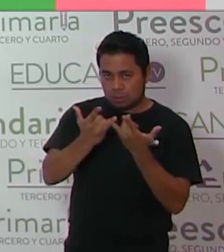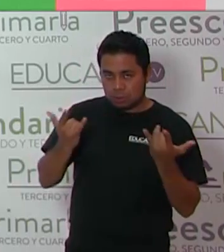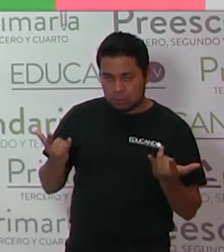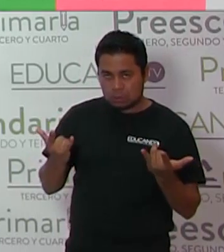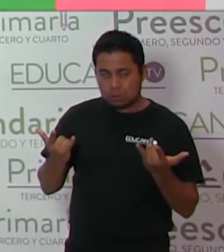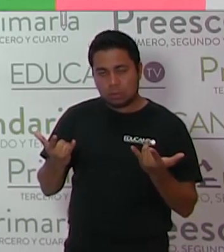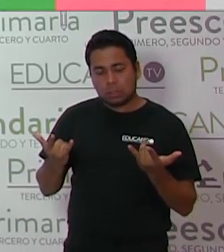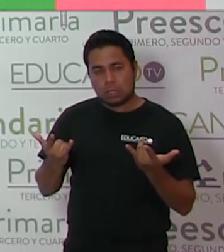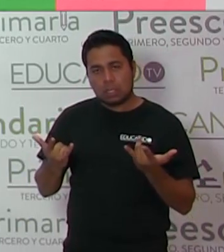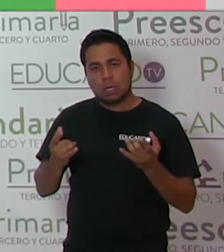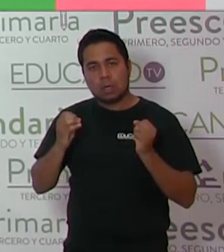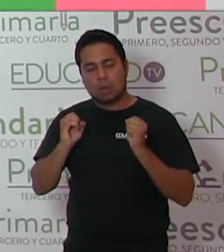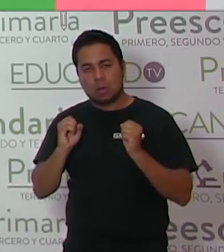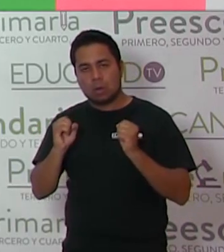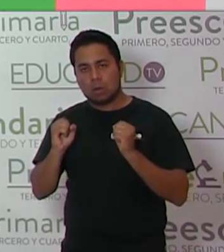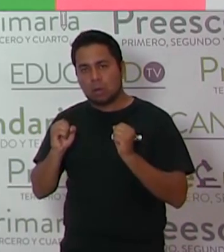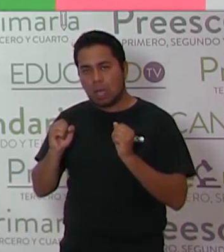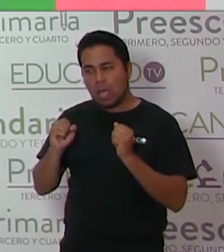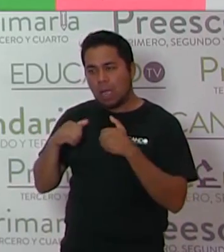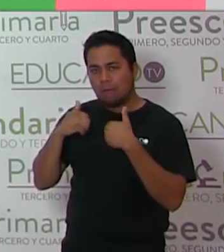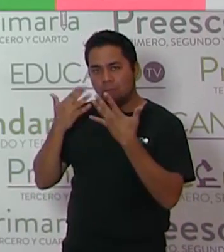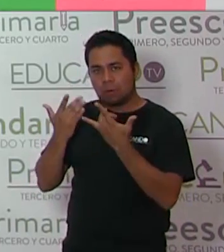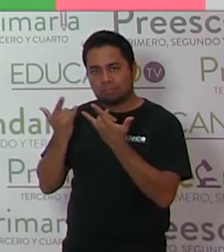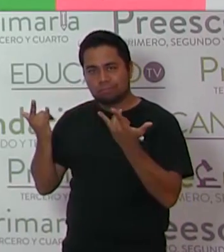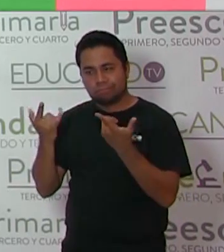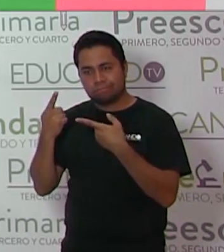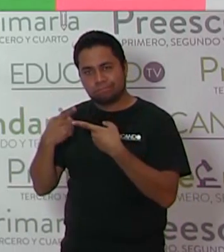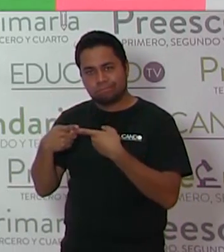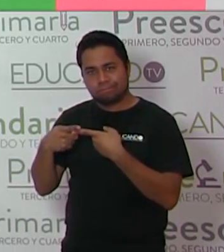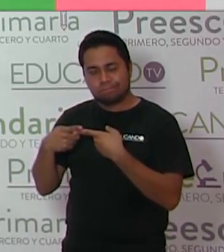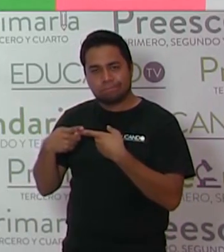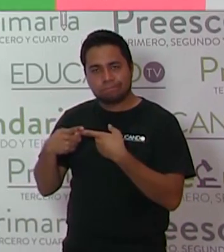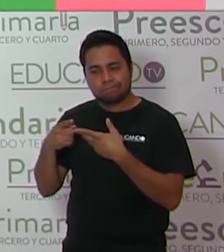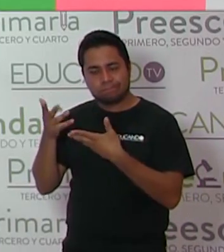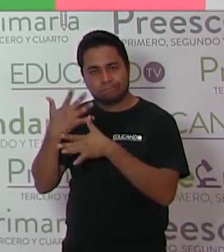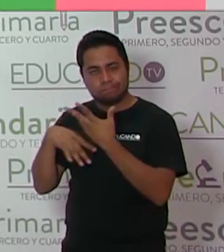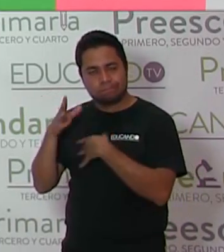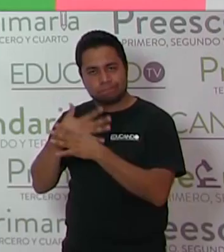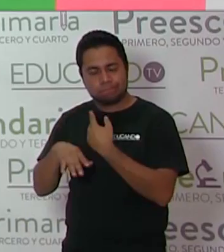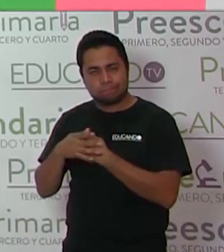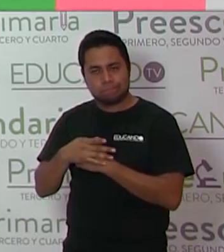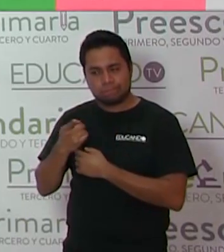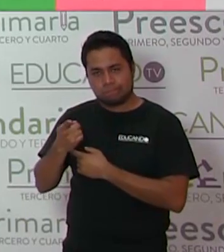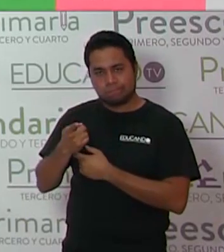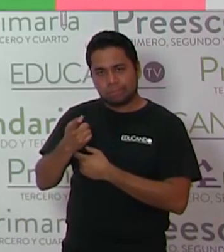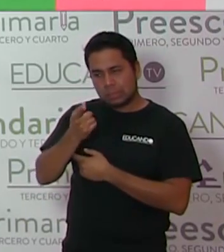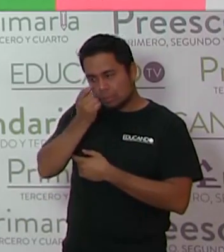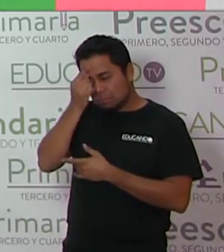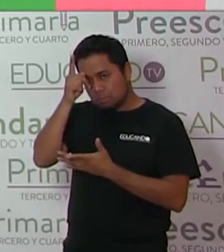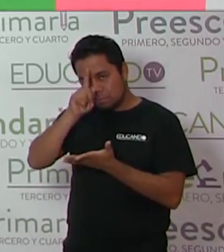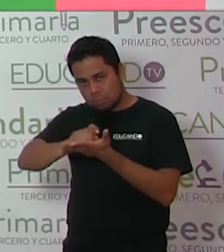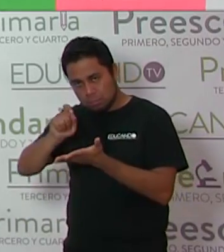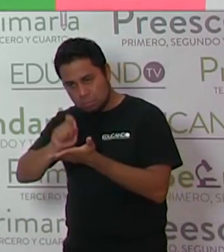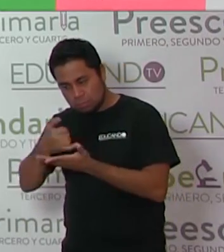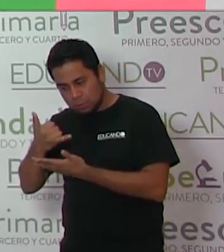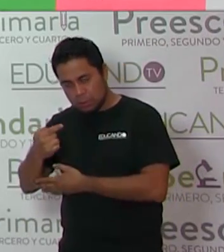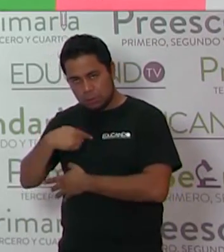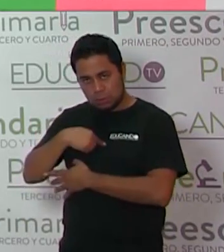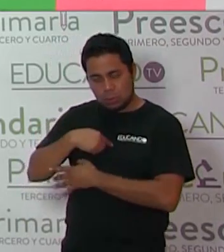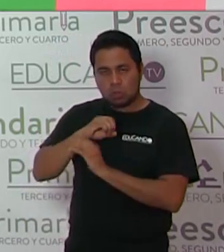interna, está dentro del texto o está fuera del texto? ¿Es autor y protagonista